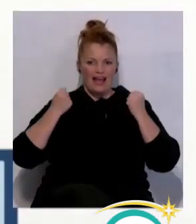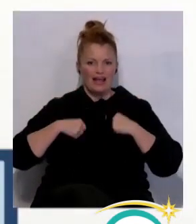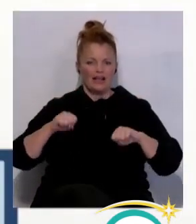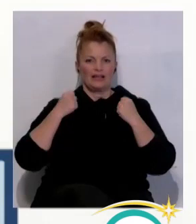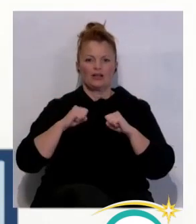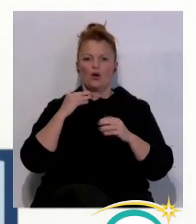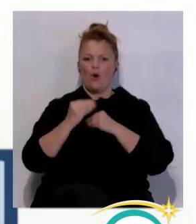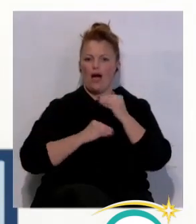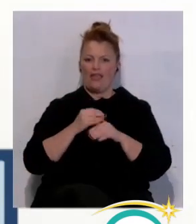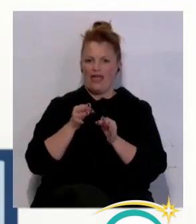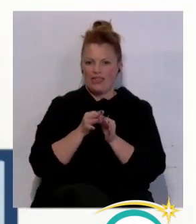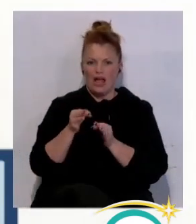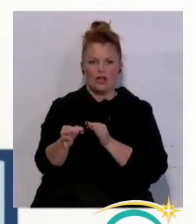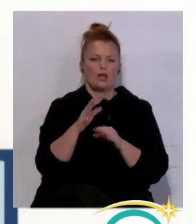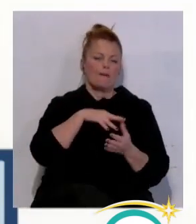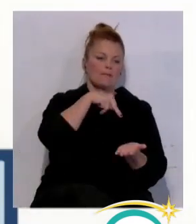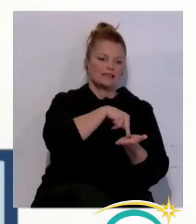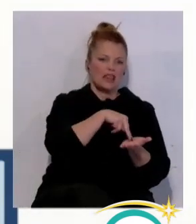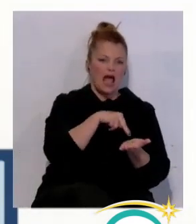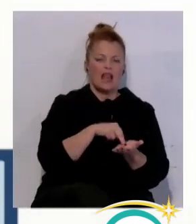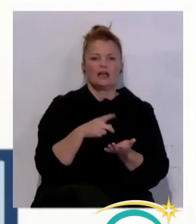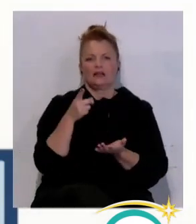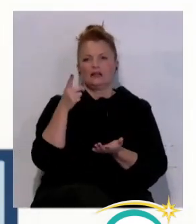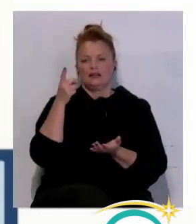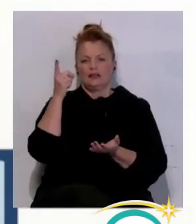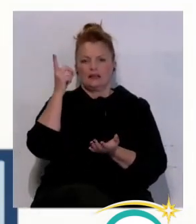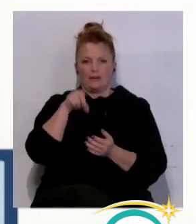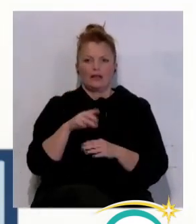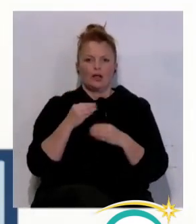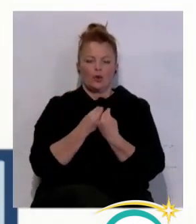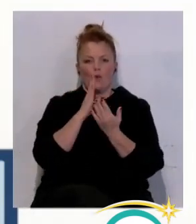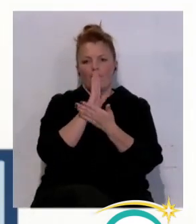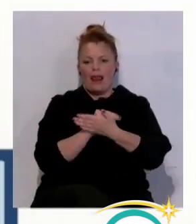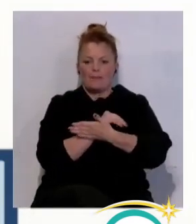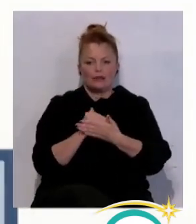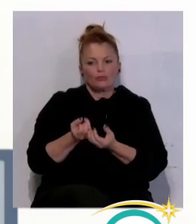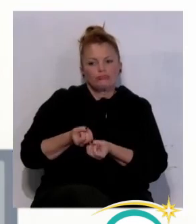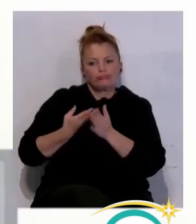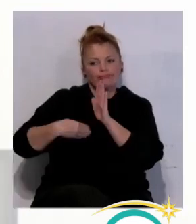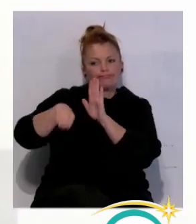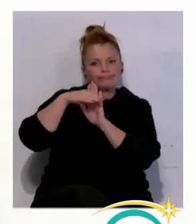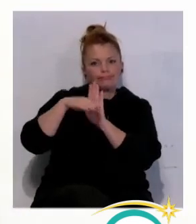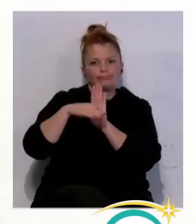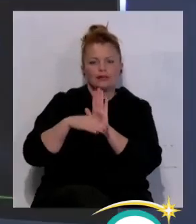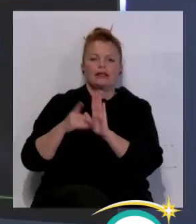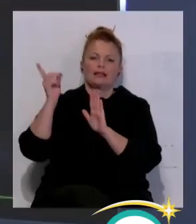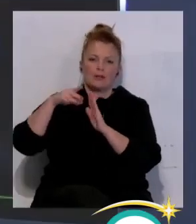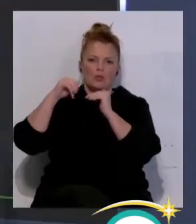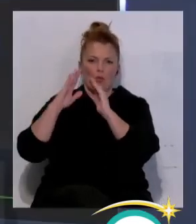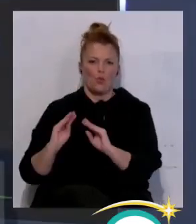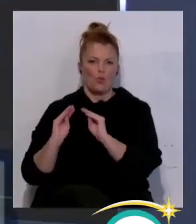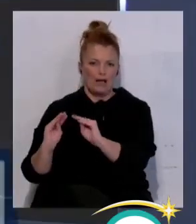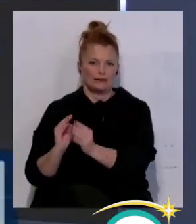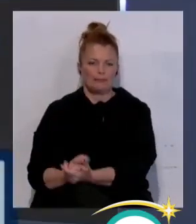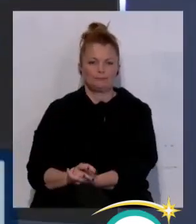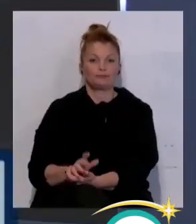a realizar a diario, tanto de manera presencial como bajo los parámetros que nosotros le vamos indicando, también en domicilio. Los